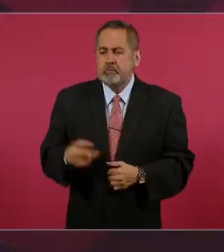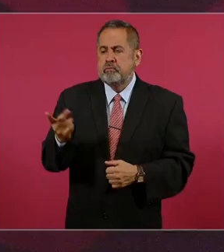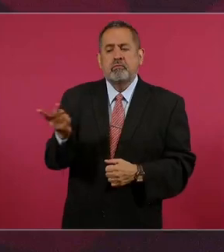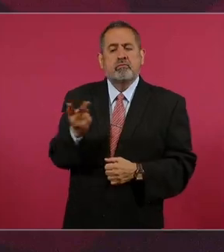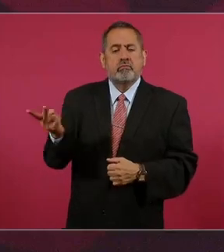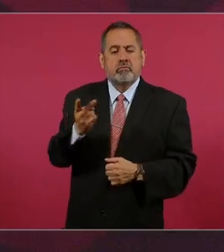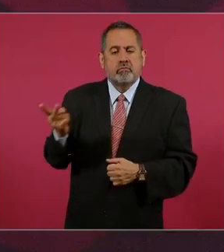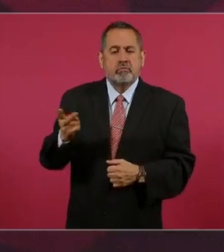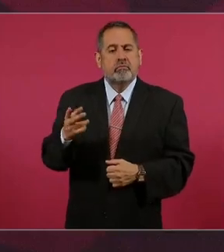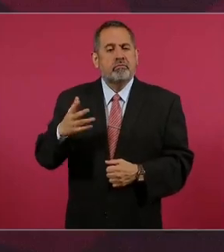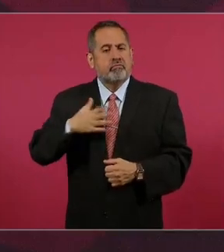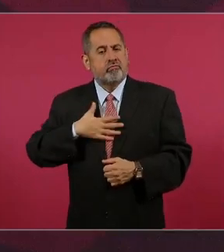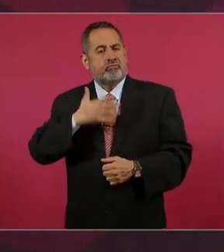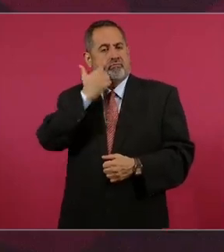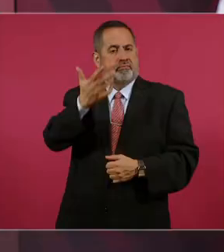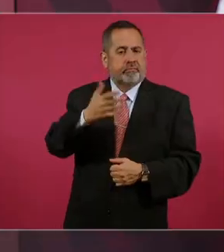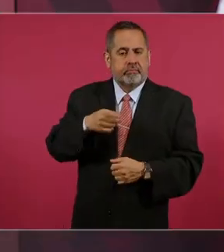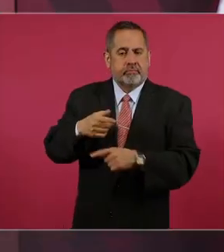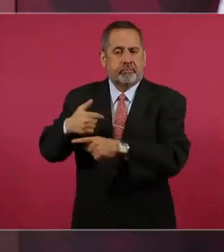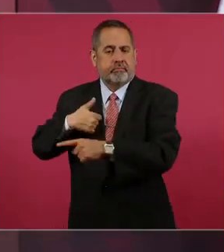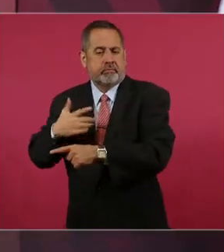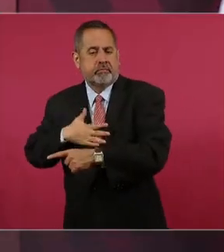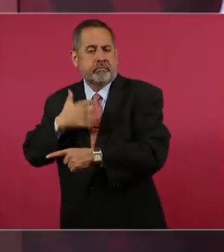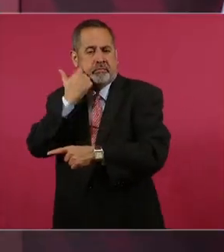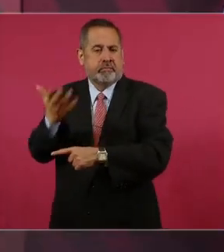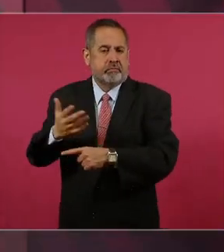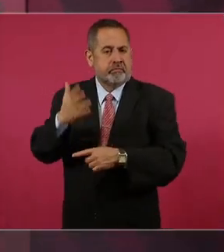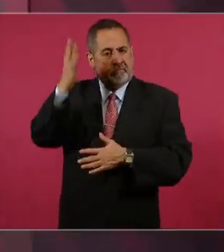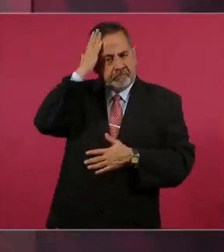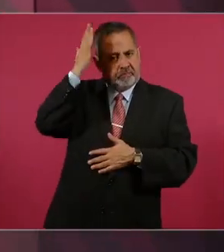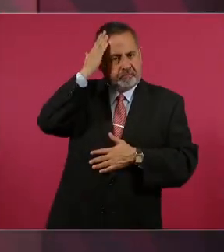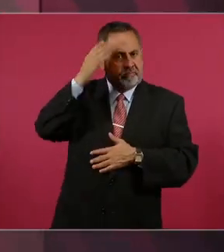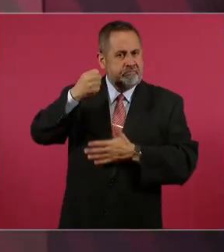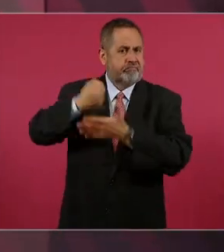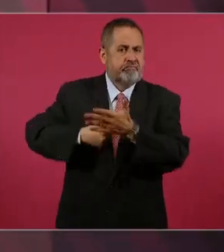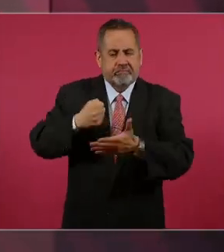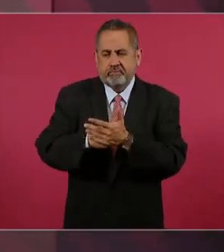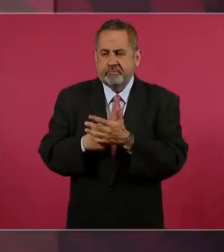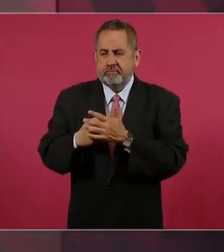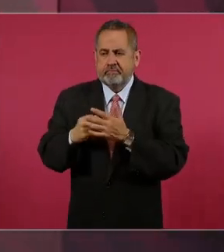querían dirigir el movimiento antiporfirista.